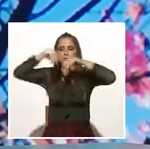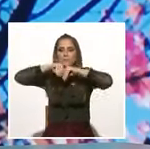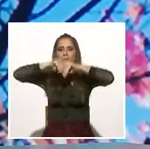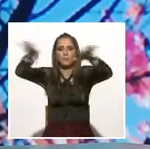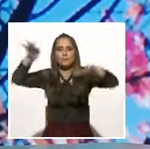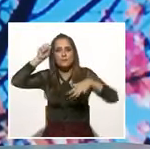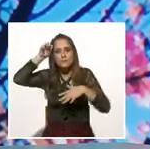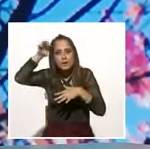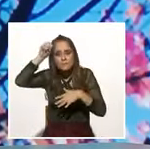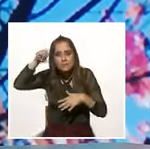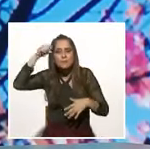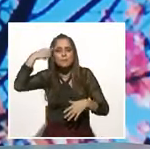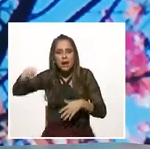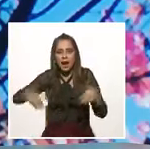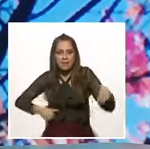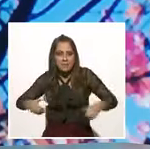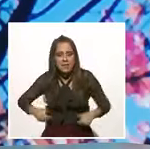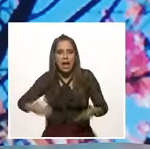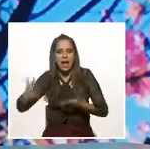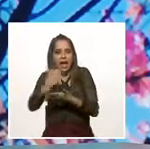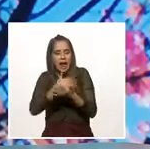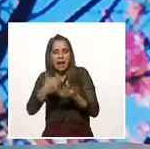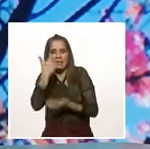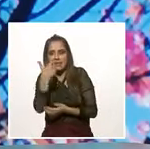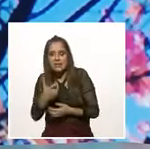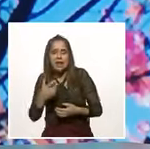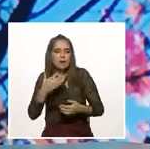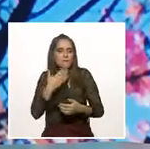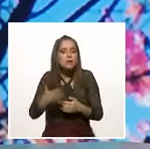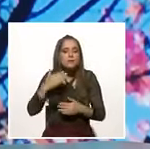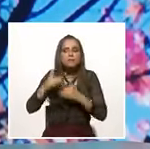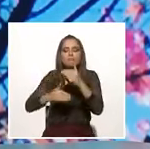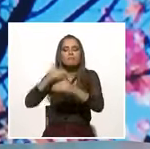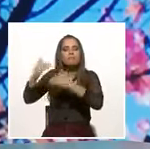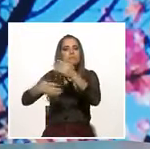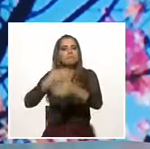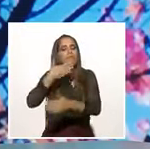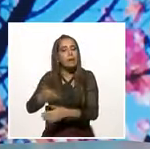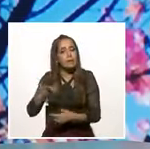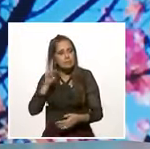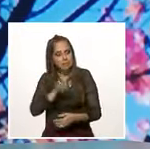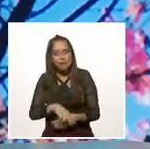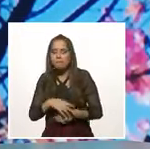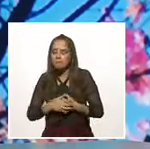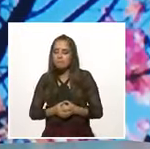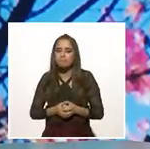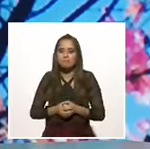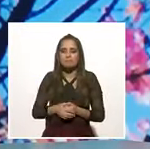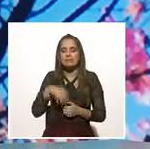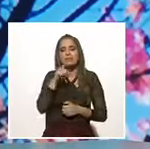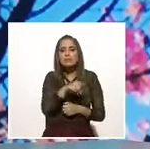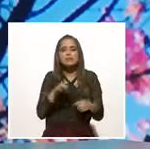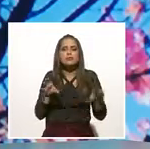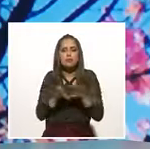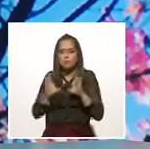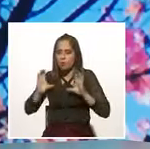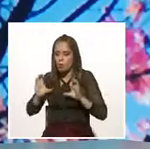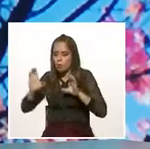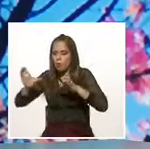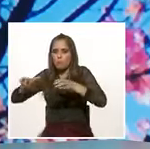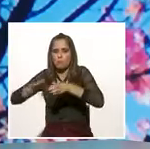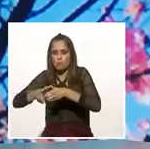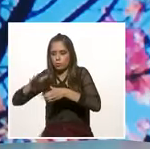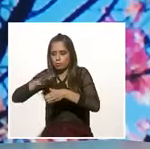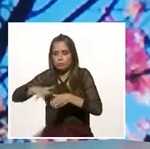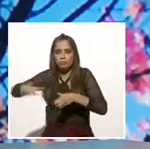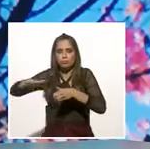quedarse. Y fíjate que ahorita escuchaba todo lo que estaban diciendo de cómo se puede dar de manera comunitaria, de manera